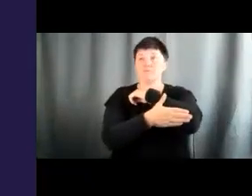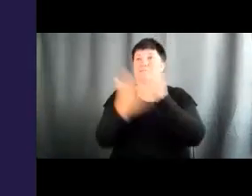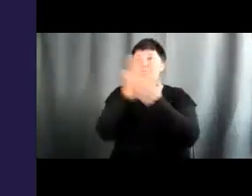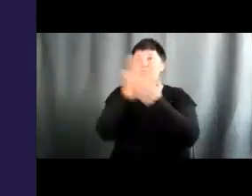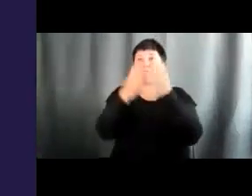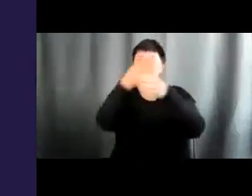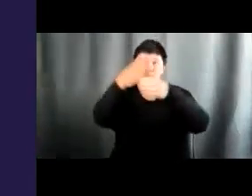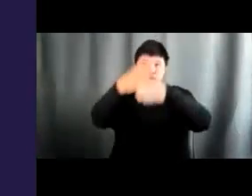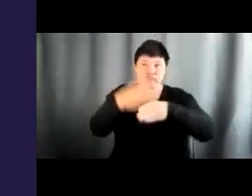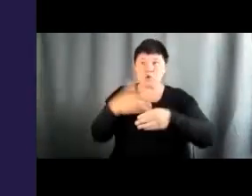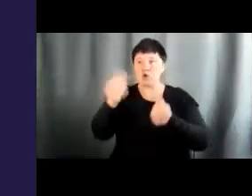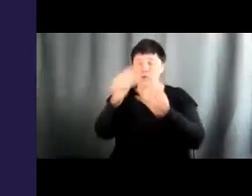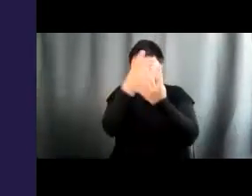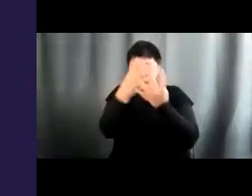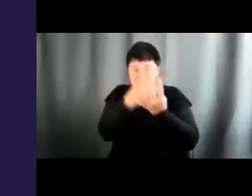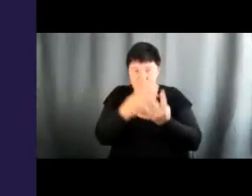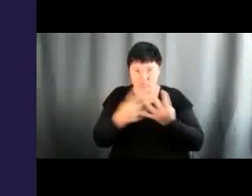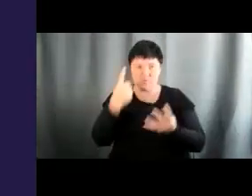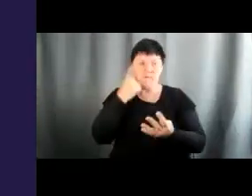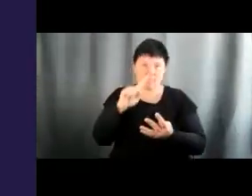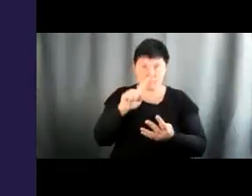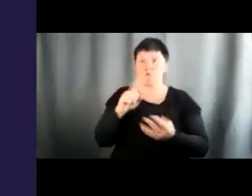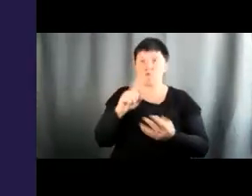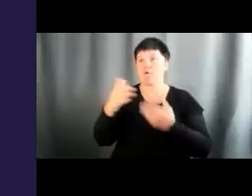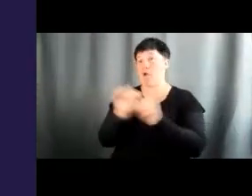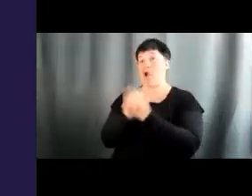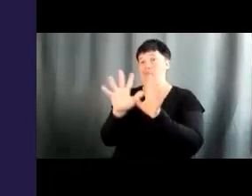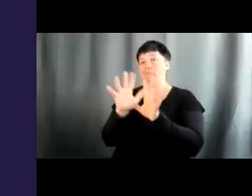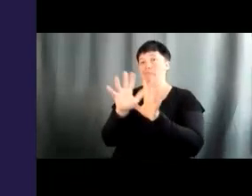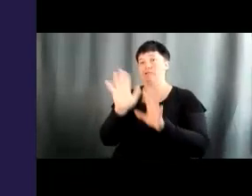filtrar también para los barrios.